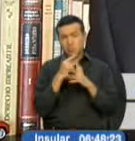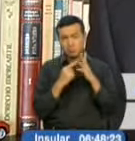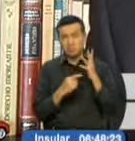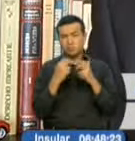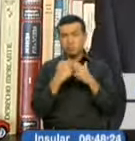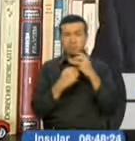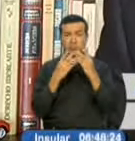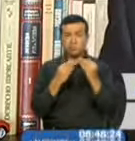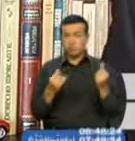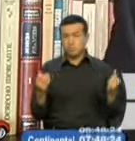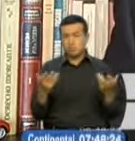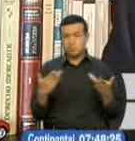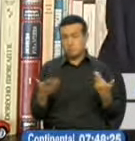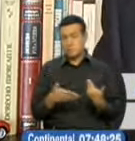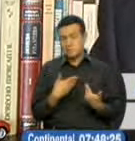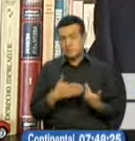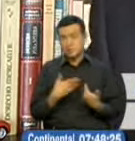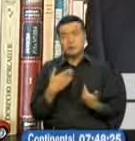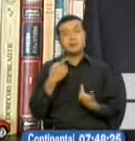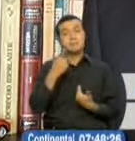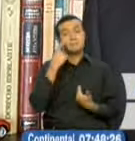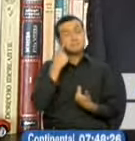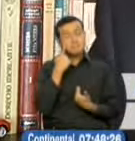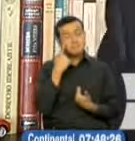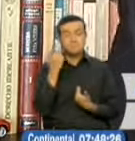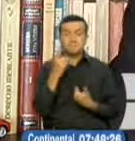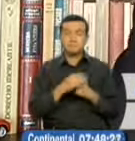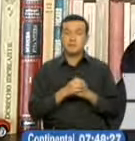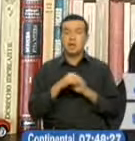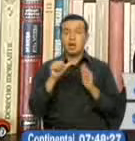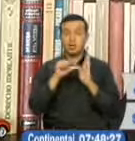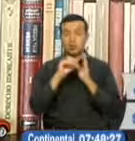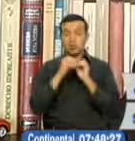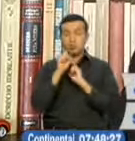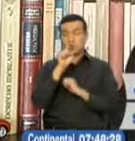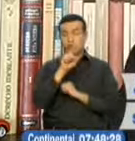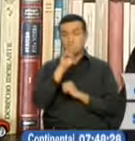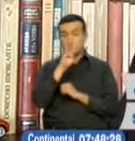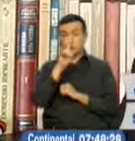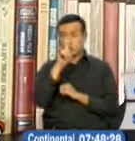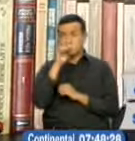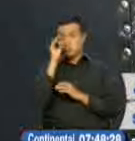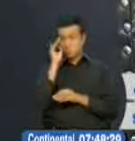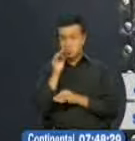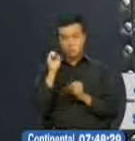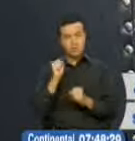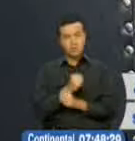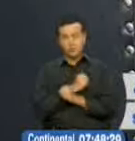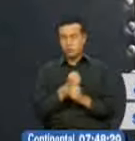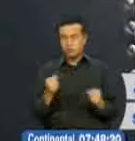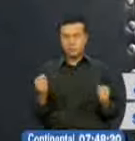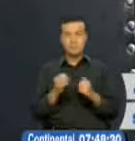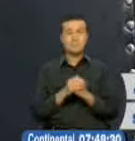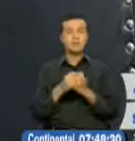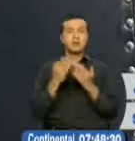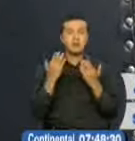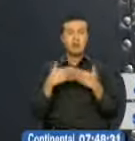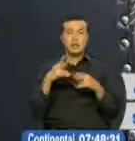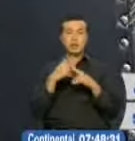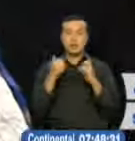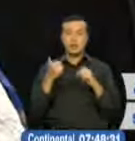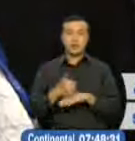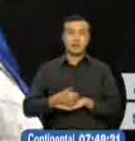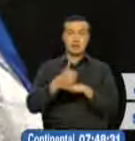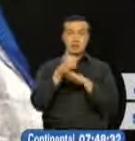estos asuntos. Entonces ahí es inaplicable el artículo 141. Finalmente, el ex titular del